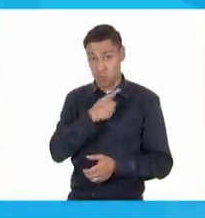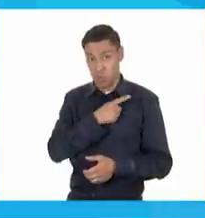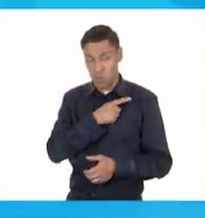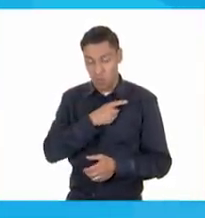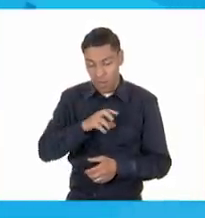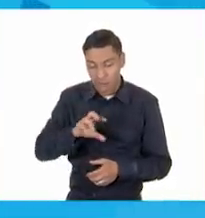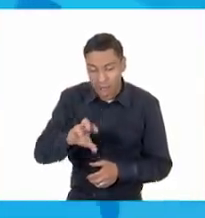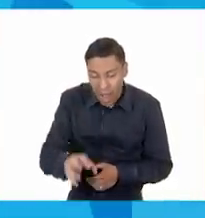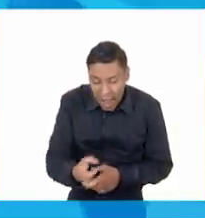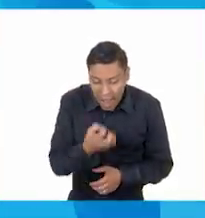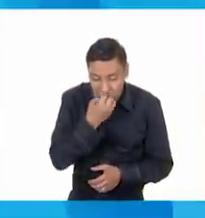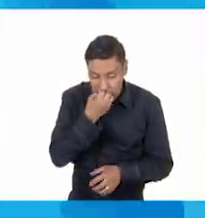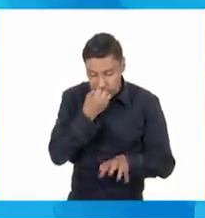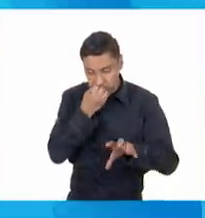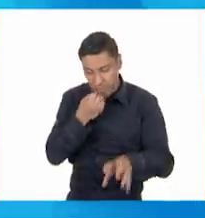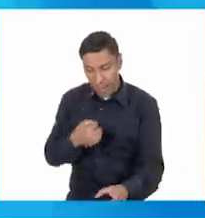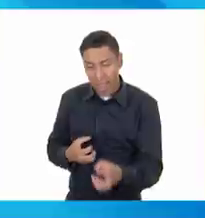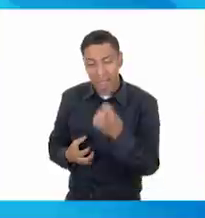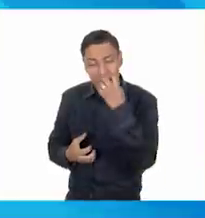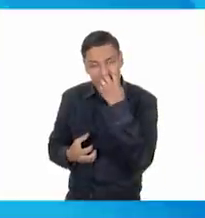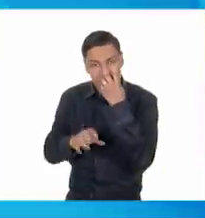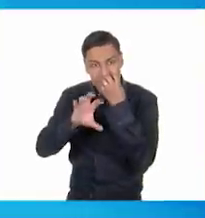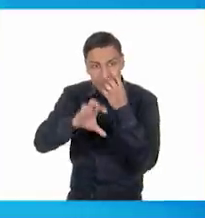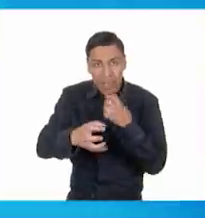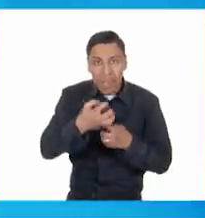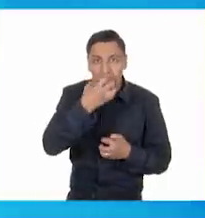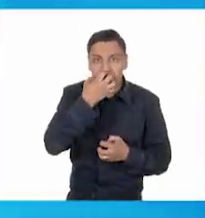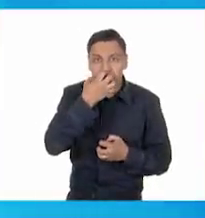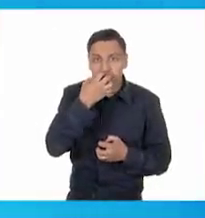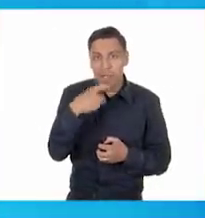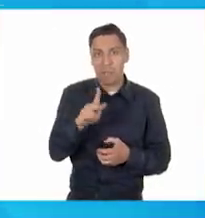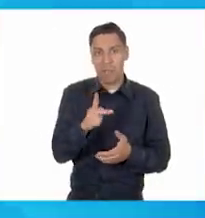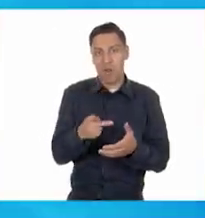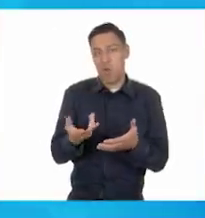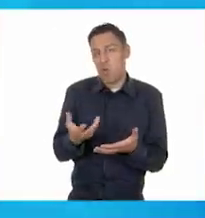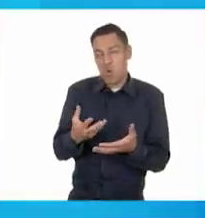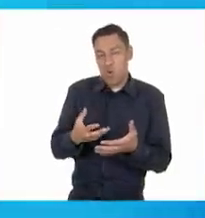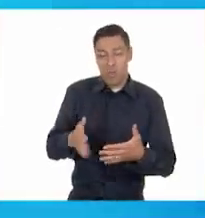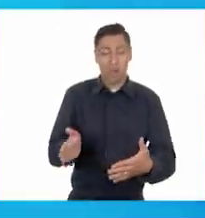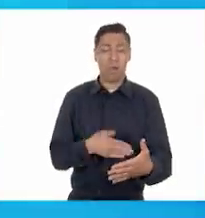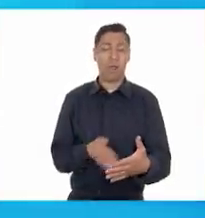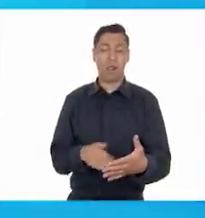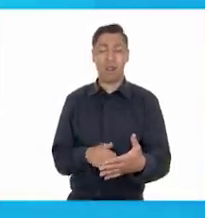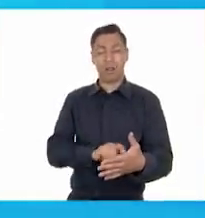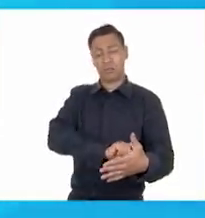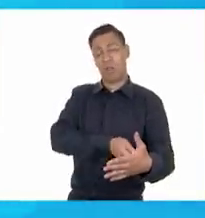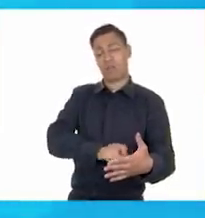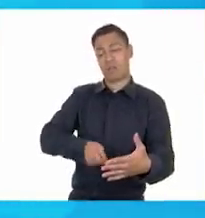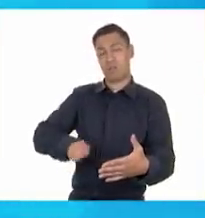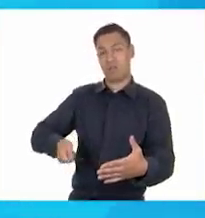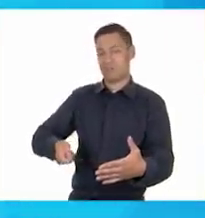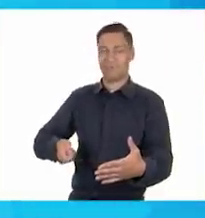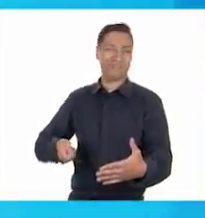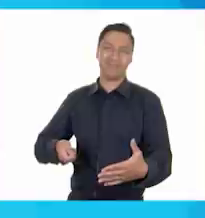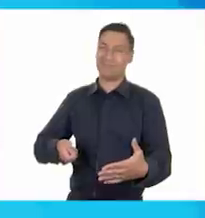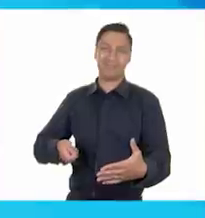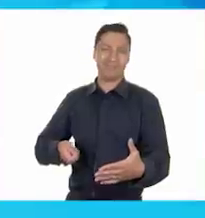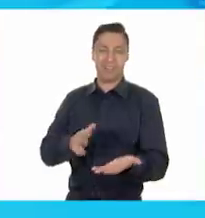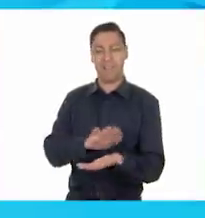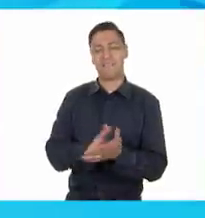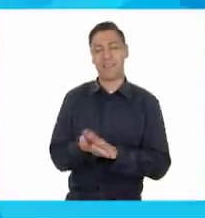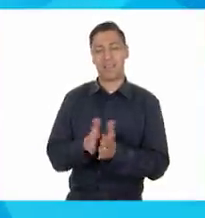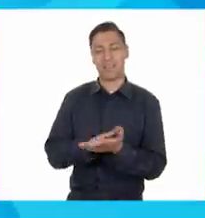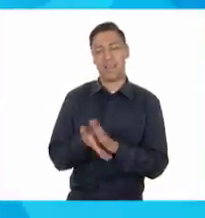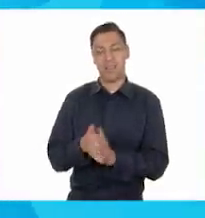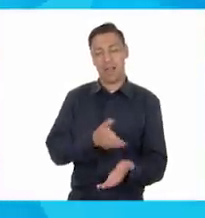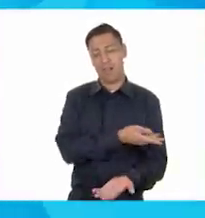se lleva cosas a la boca, pero no es lo No se calienta su sopa, ni se hace su... No, por supuesto. Ni entonces hace unas quesadillas